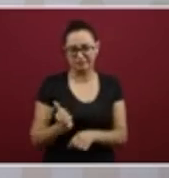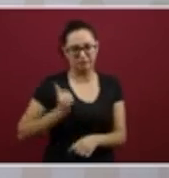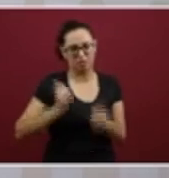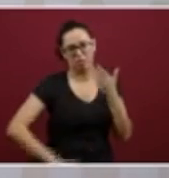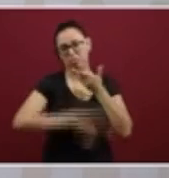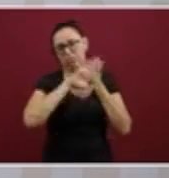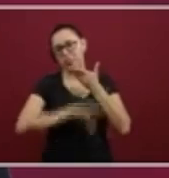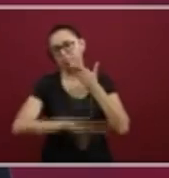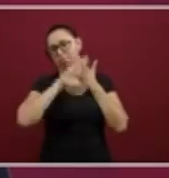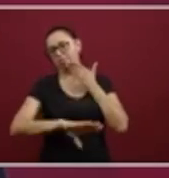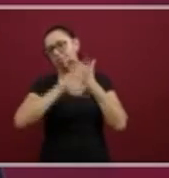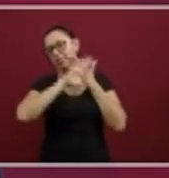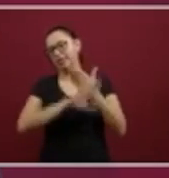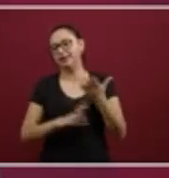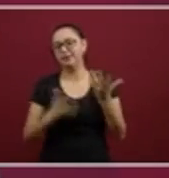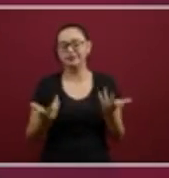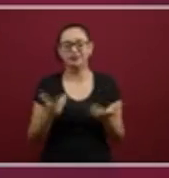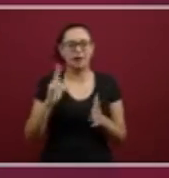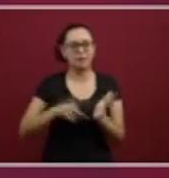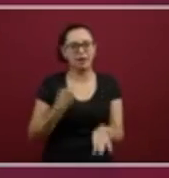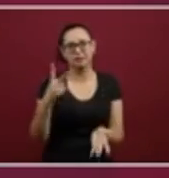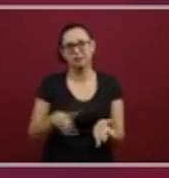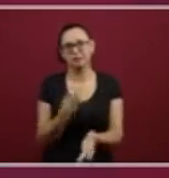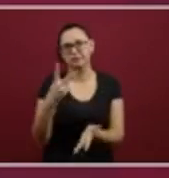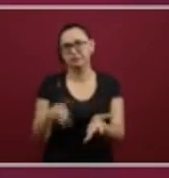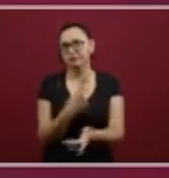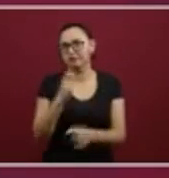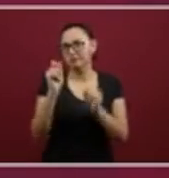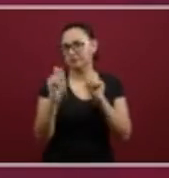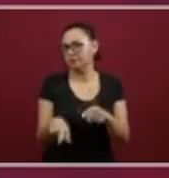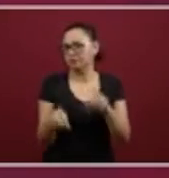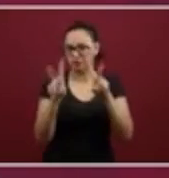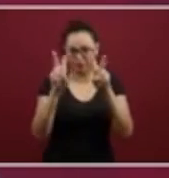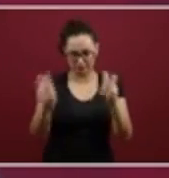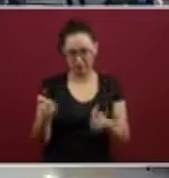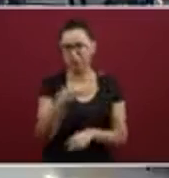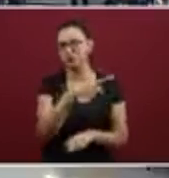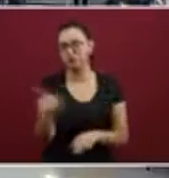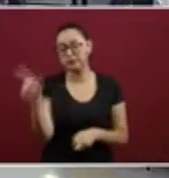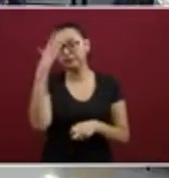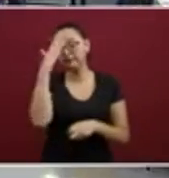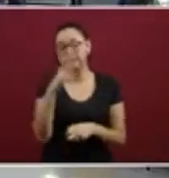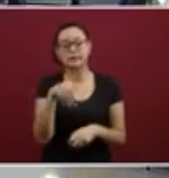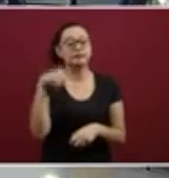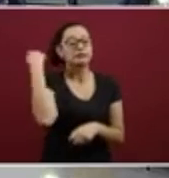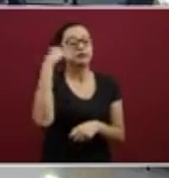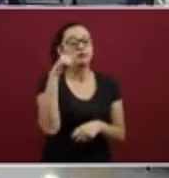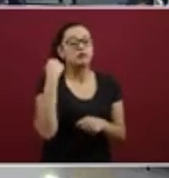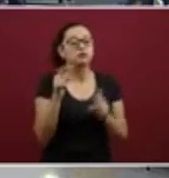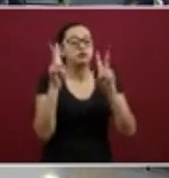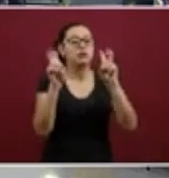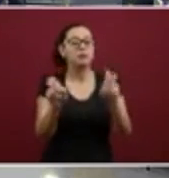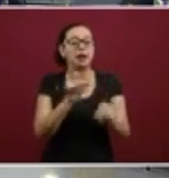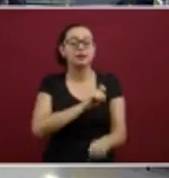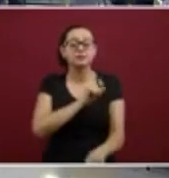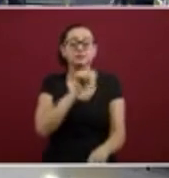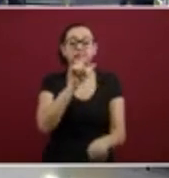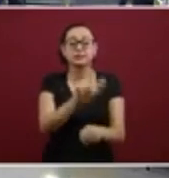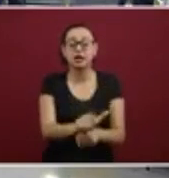De aquí van 2 o 3 veces que se preguntan sobre ese tema. Fue un asunto muy